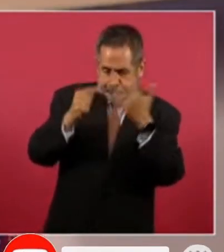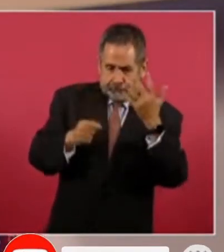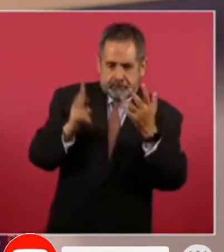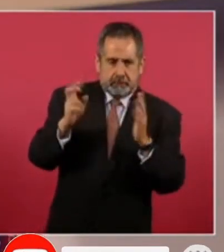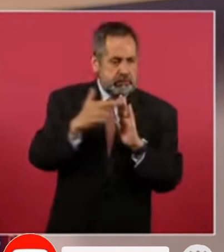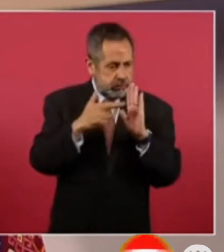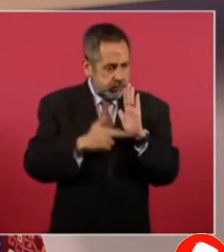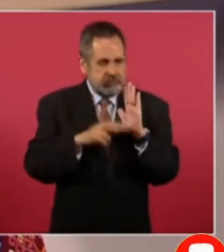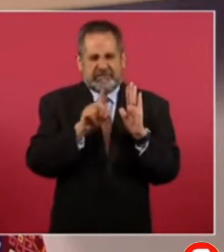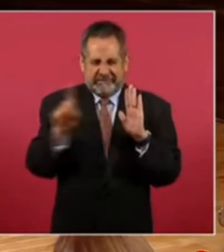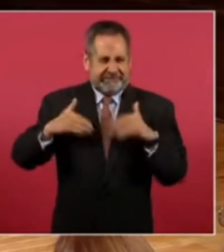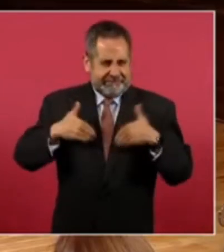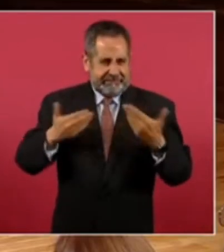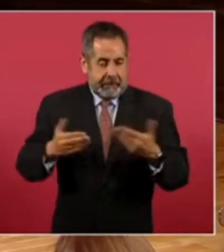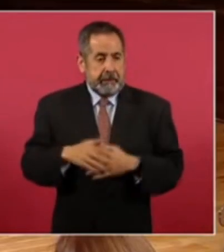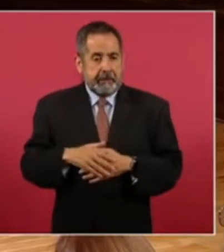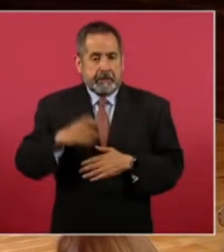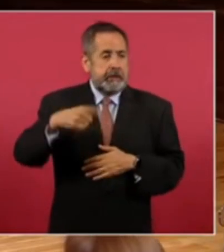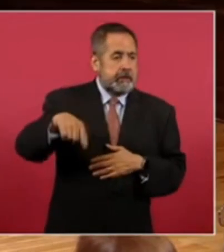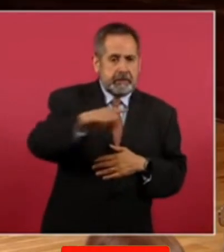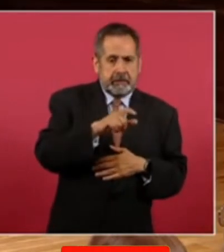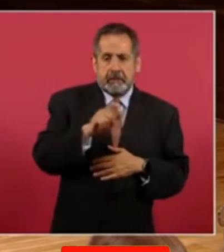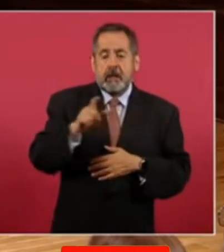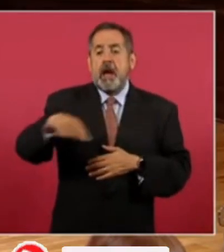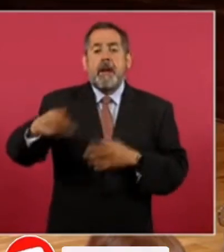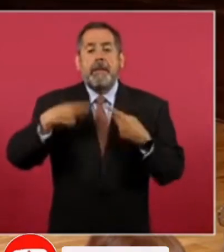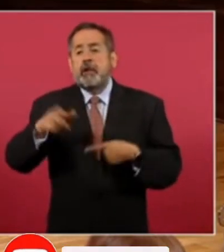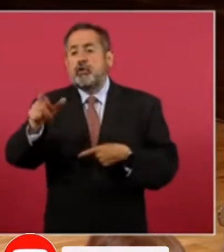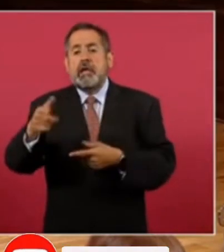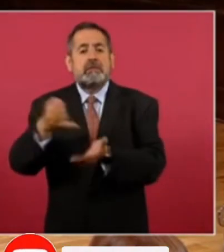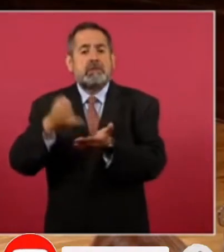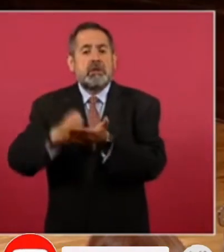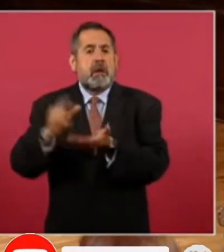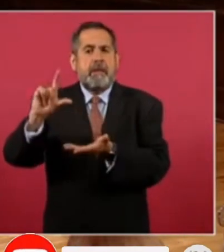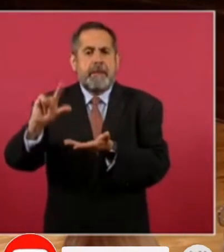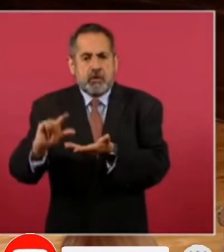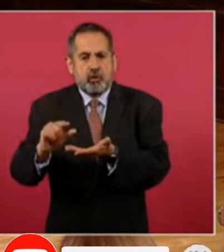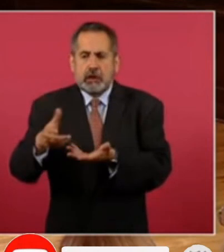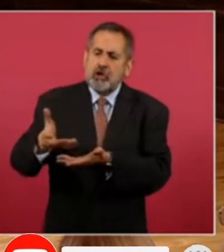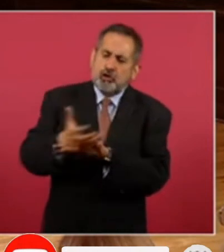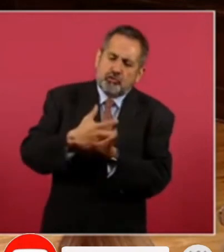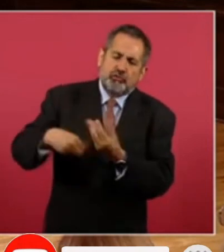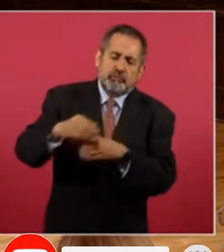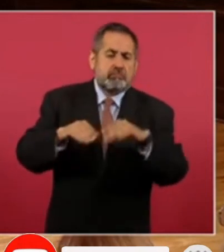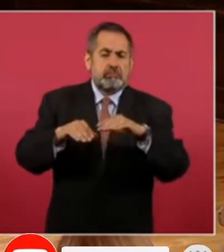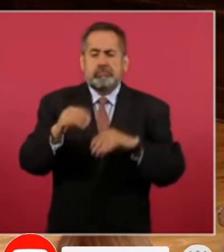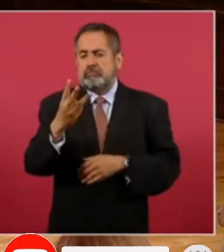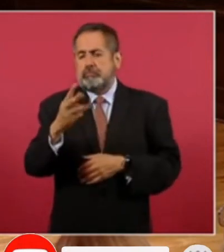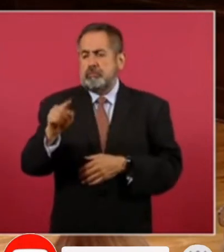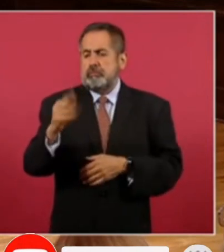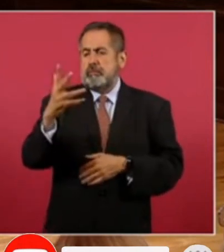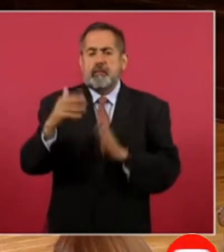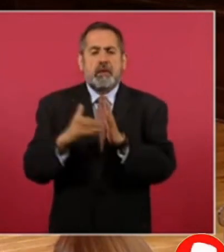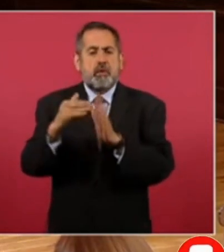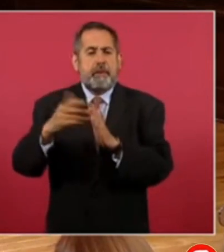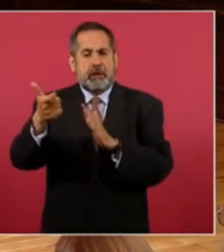hubo disminuciones en las contribuciones para personas físicas, con ingresos anuales de hasta 3.5 millones